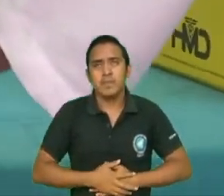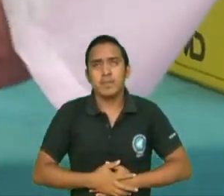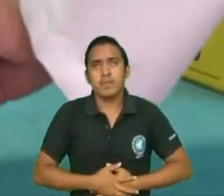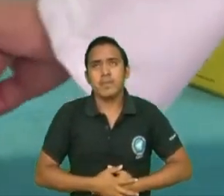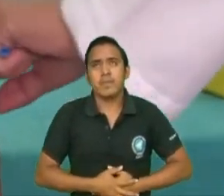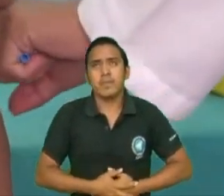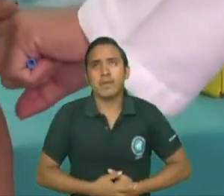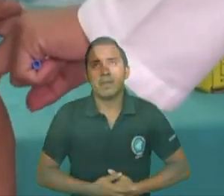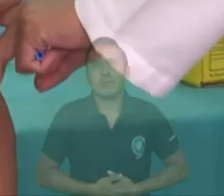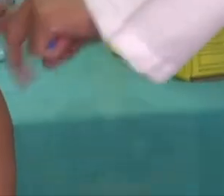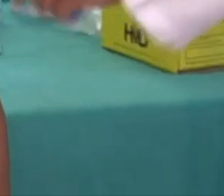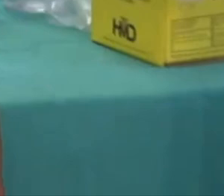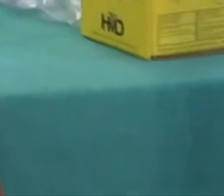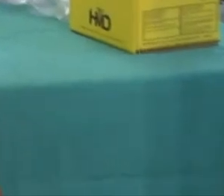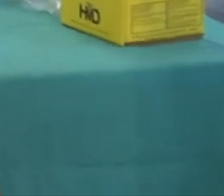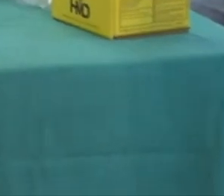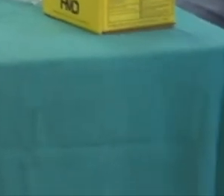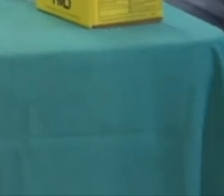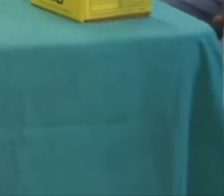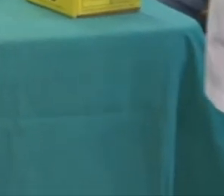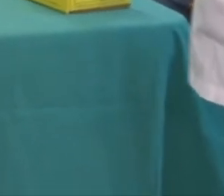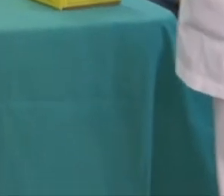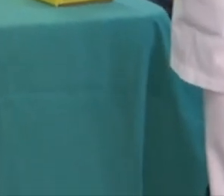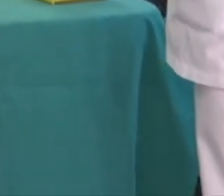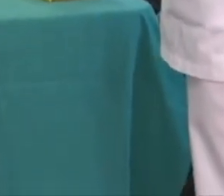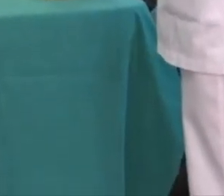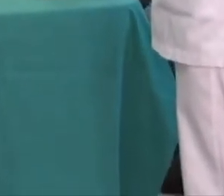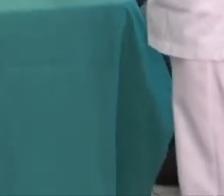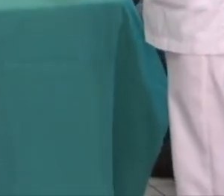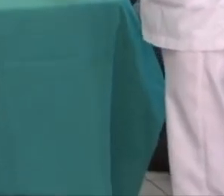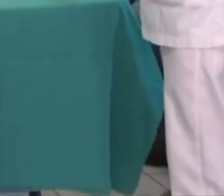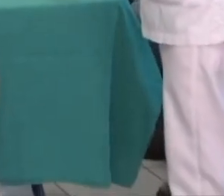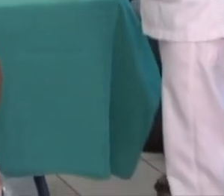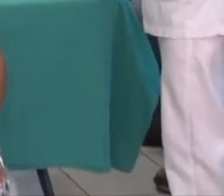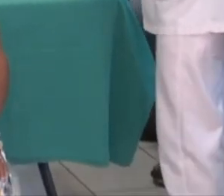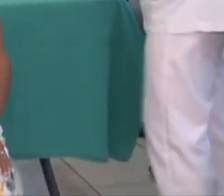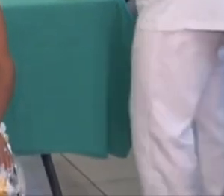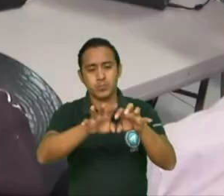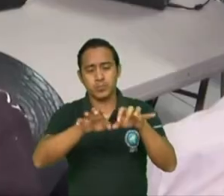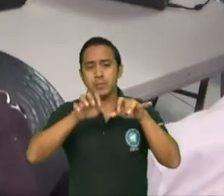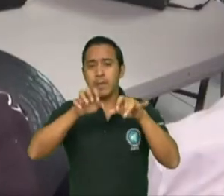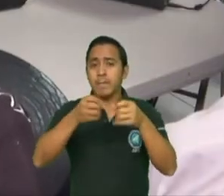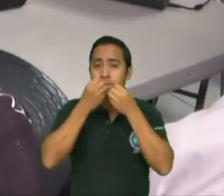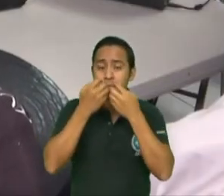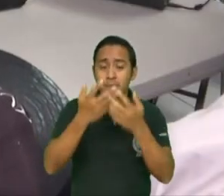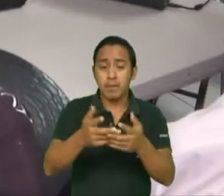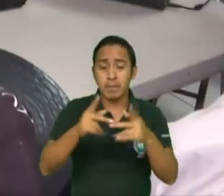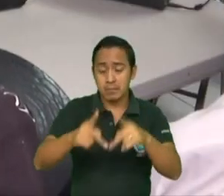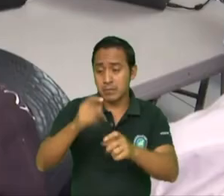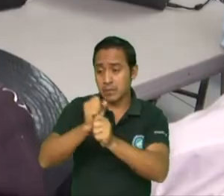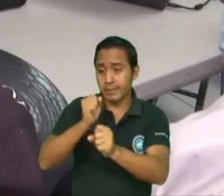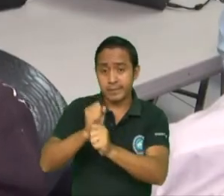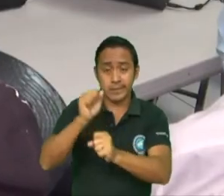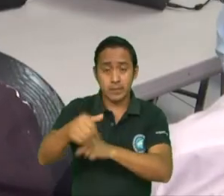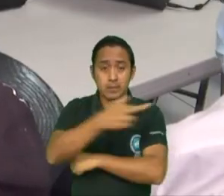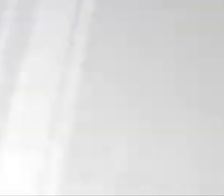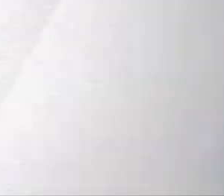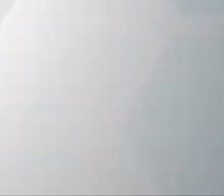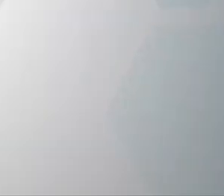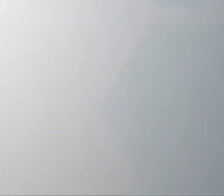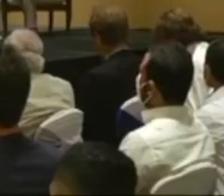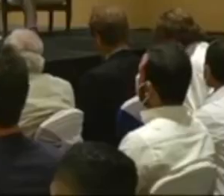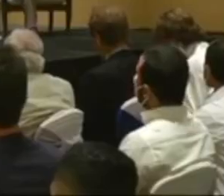gratuita, tal y como está normado nacionalmente y corresponde a un bien común que manifiesta la cooperación humanitaria